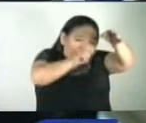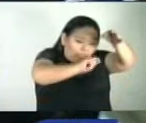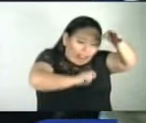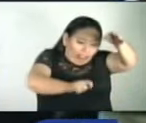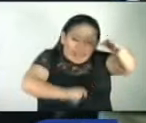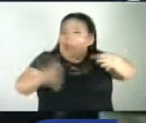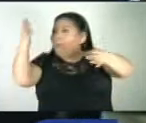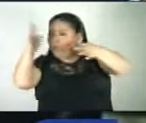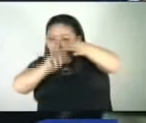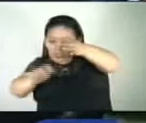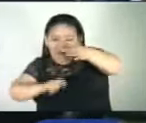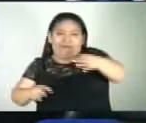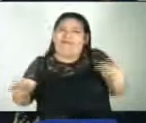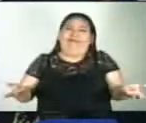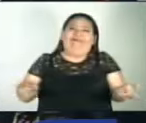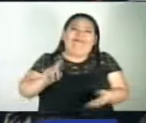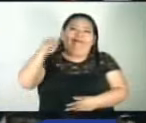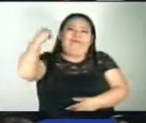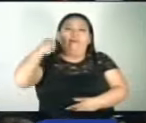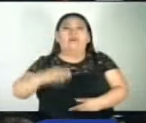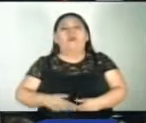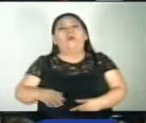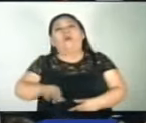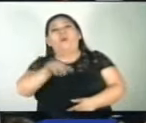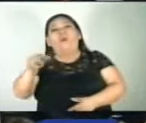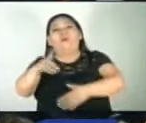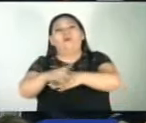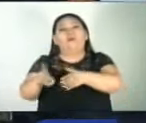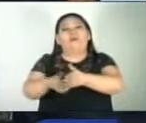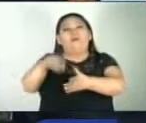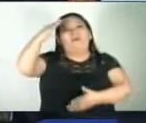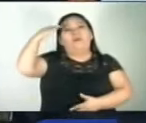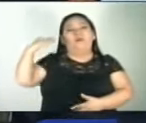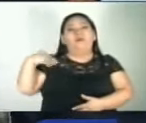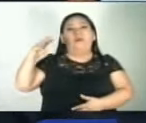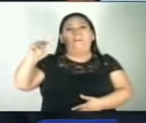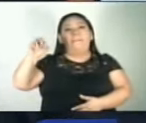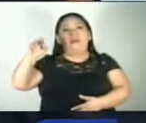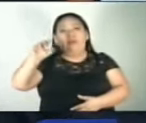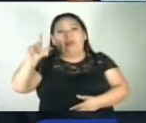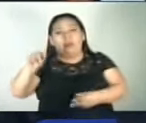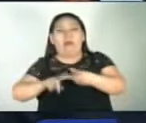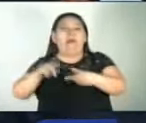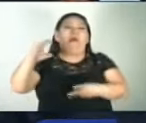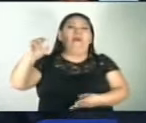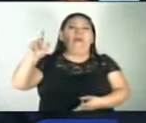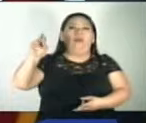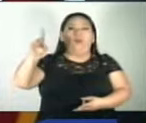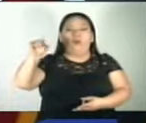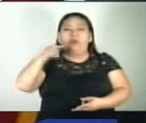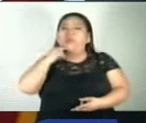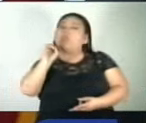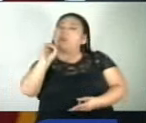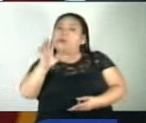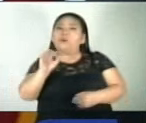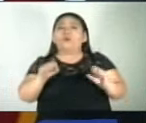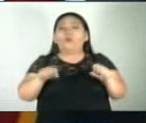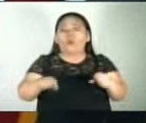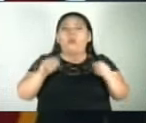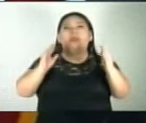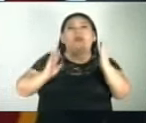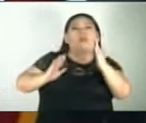sea, no vale la pena. Otros diputados como Marcela Villatoro y Claudia Ortiz concuerdan con que la nueva legislatura será un